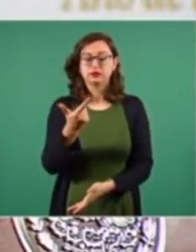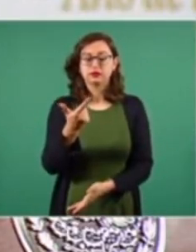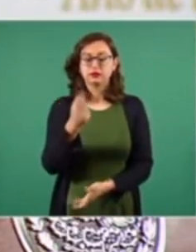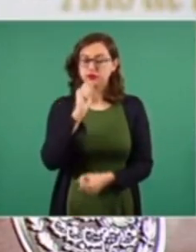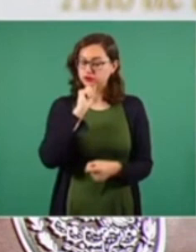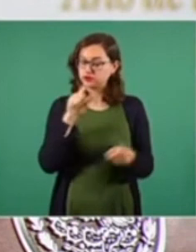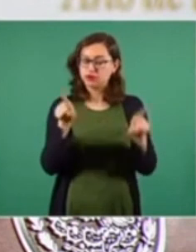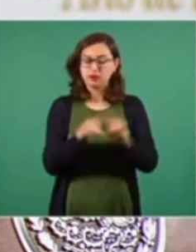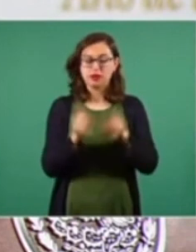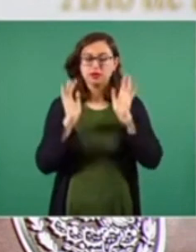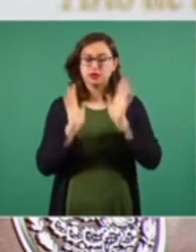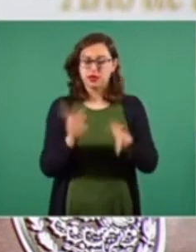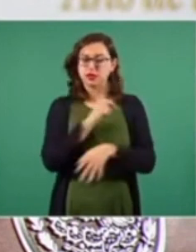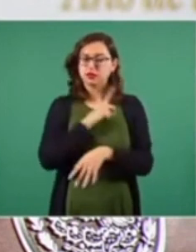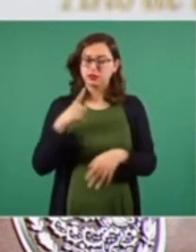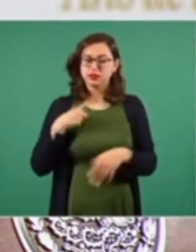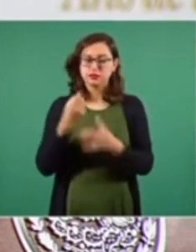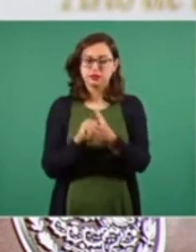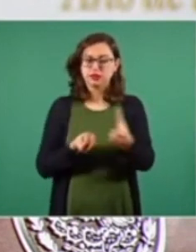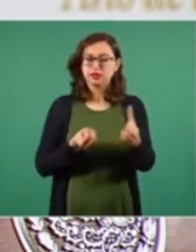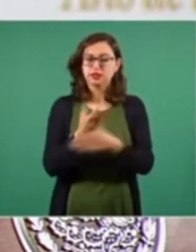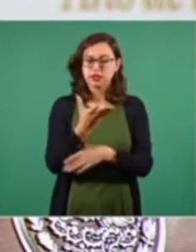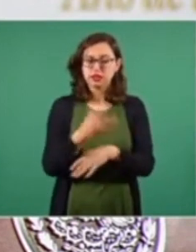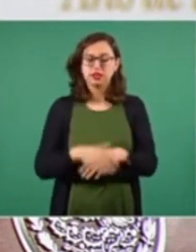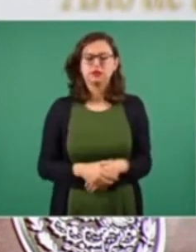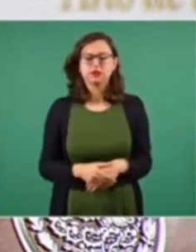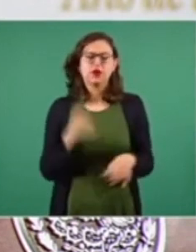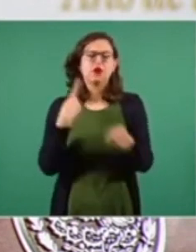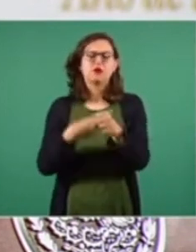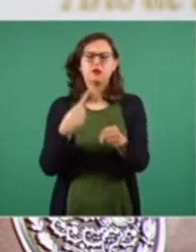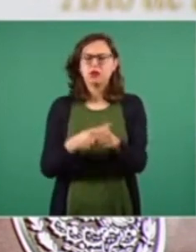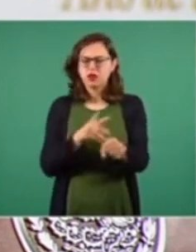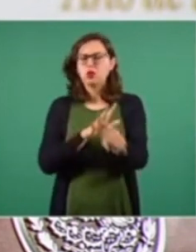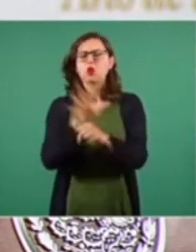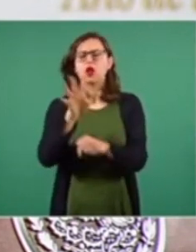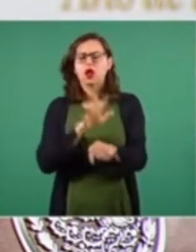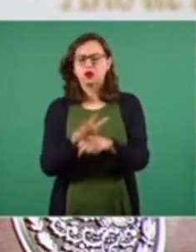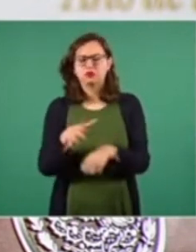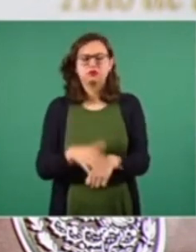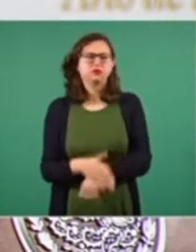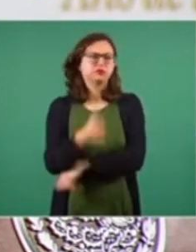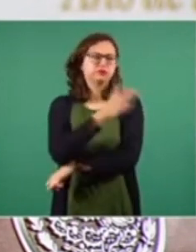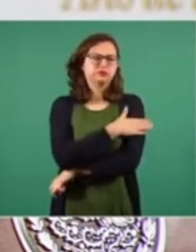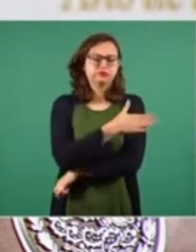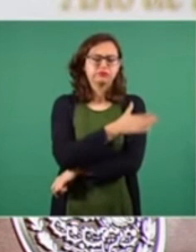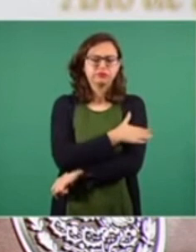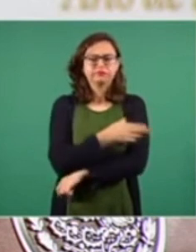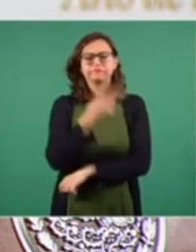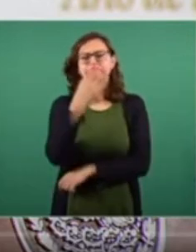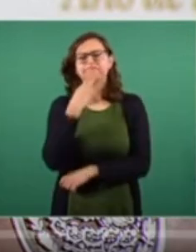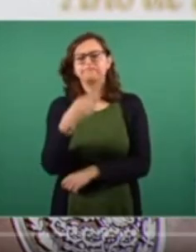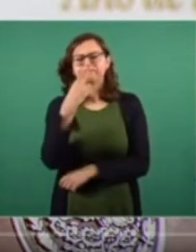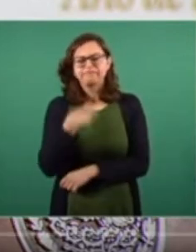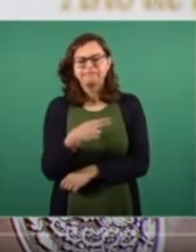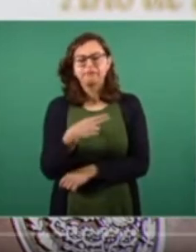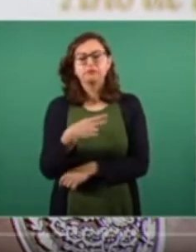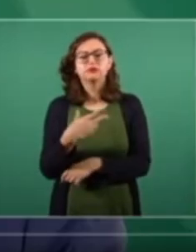van a ser liberados. ¿Cuáles son esas enfermedades? Pues hipertensión, diabetes,